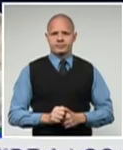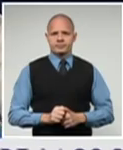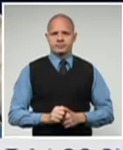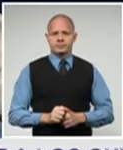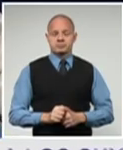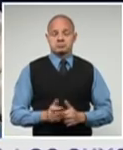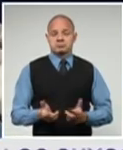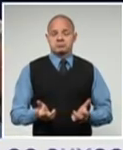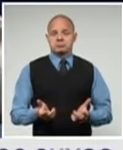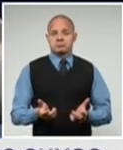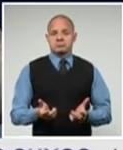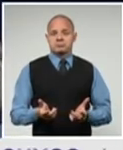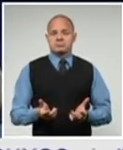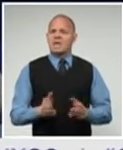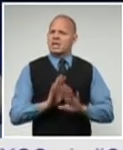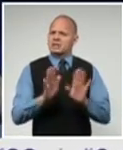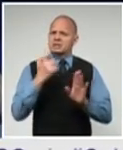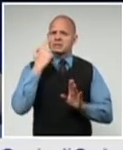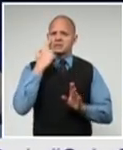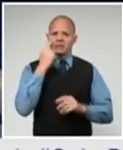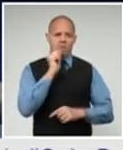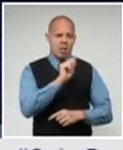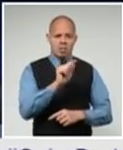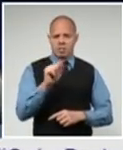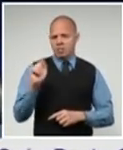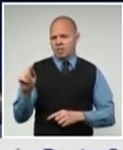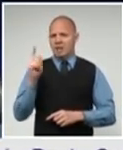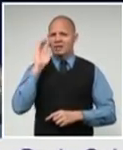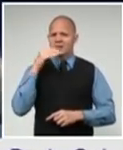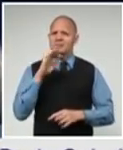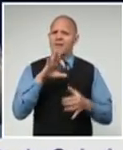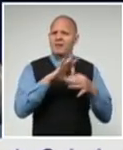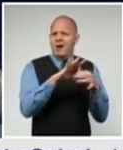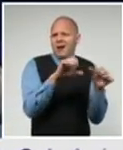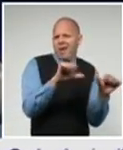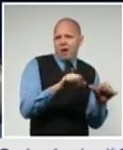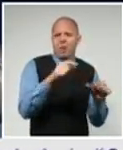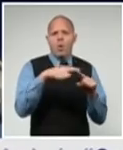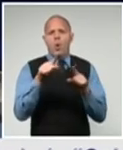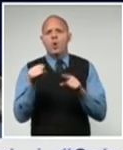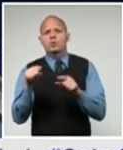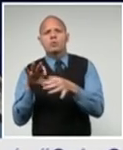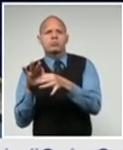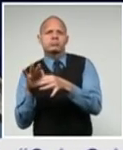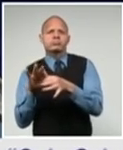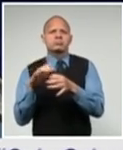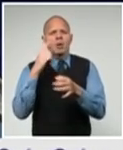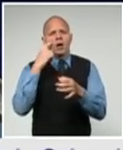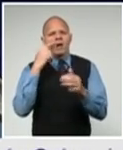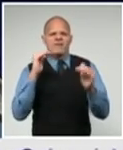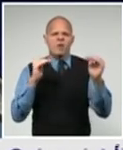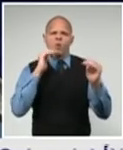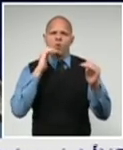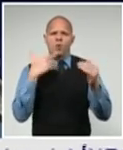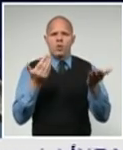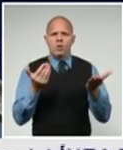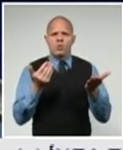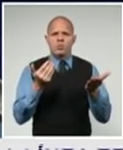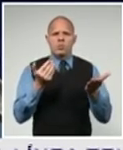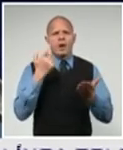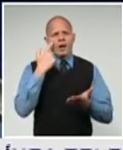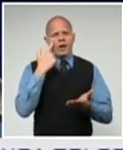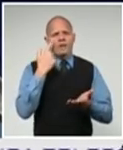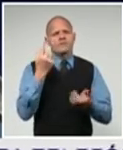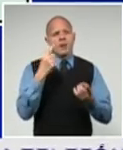Ahí la evolución de los pacientes graves y críticos, Lilian tal vez me pueda ayudar con los casos activos y casos